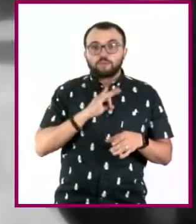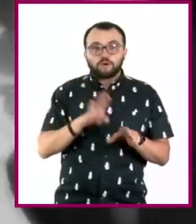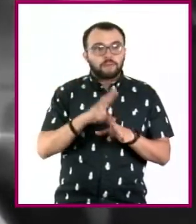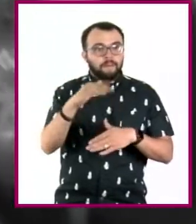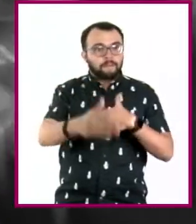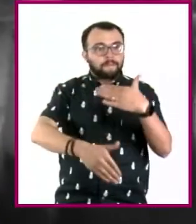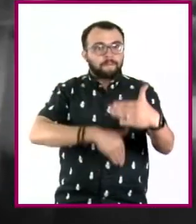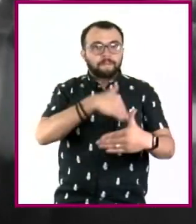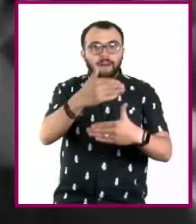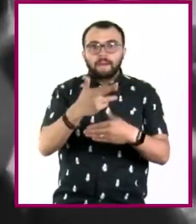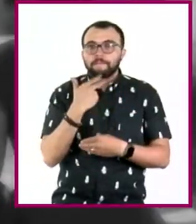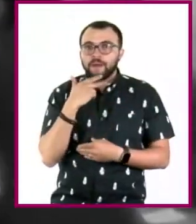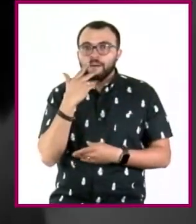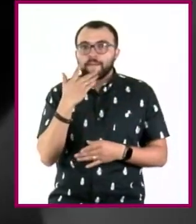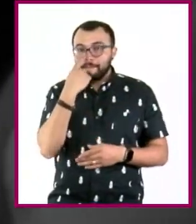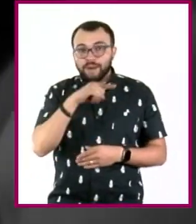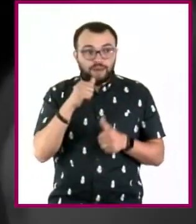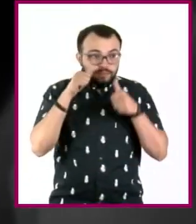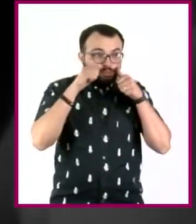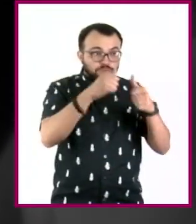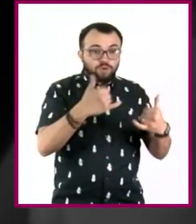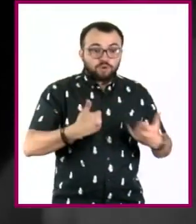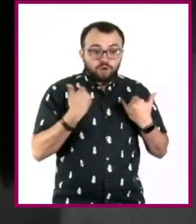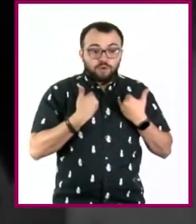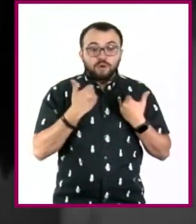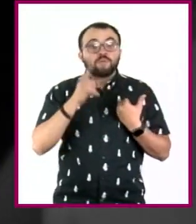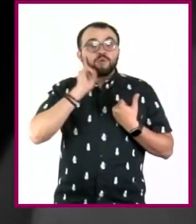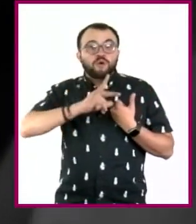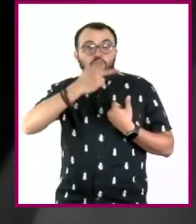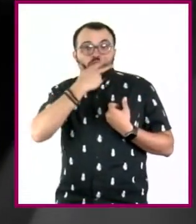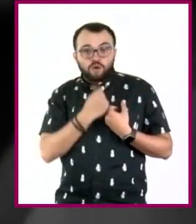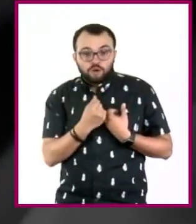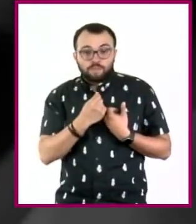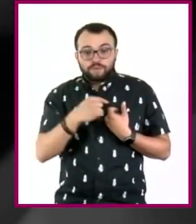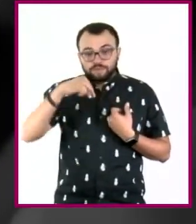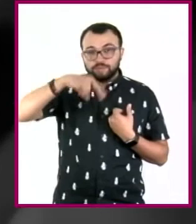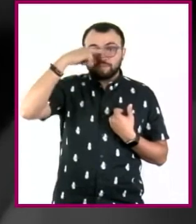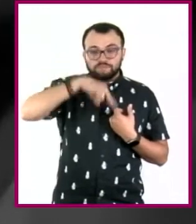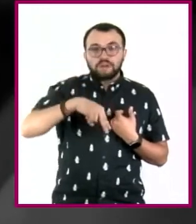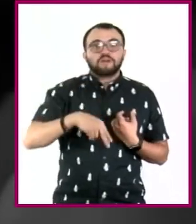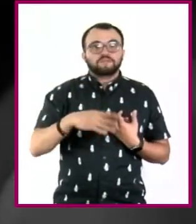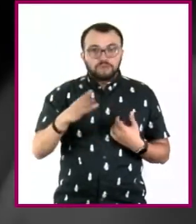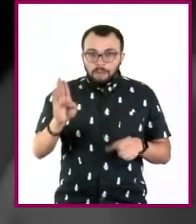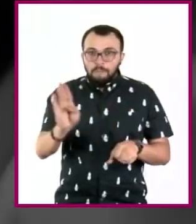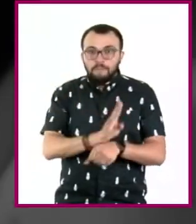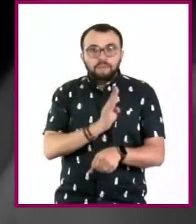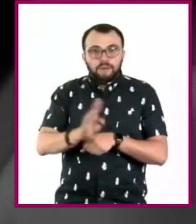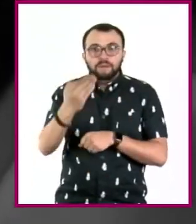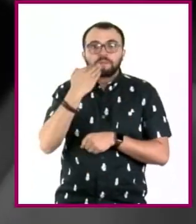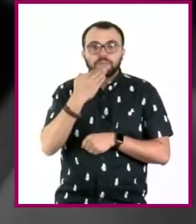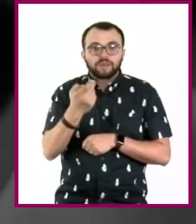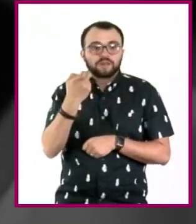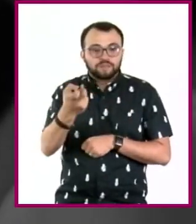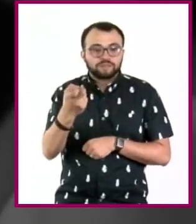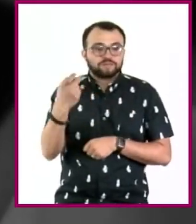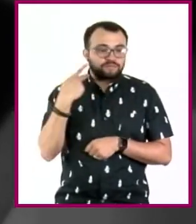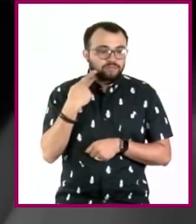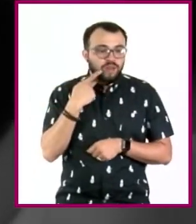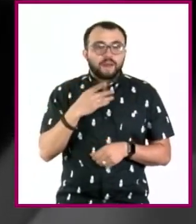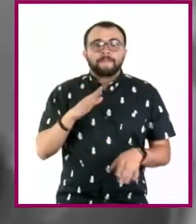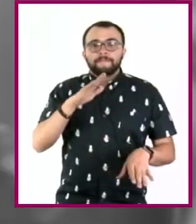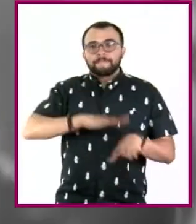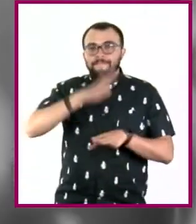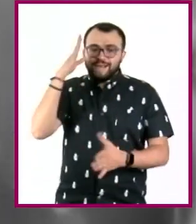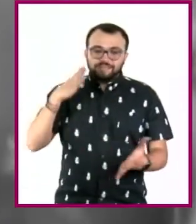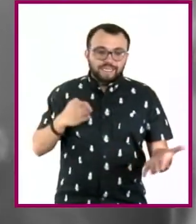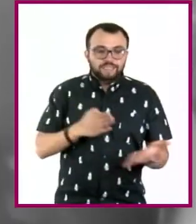juventud. Las y los jóvenes mexicanos se beneficiaron de esas políticas experimentando, por ejemplo, un mayor acceso a la cultura